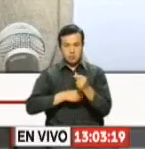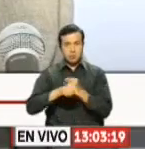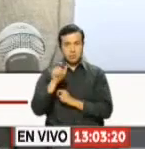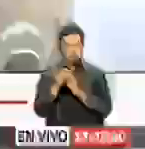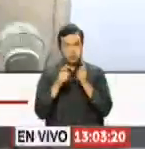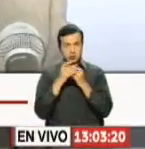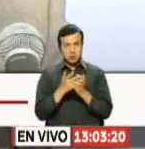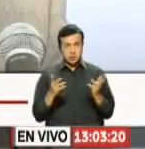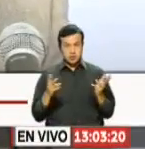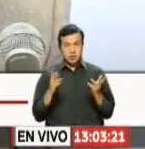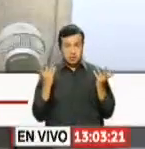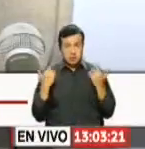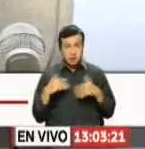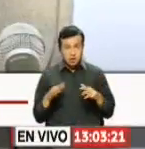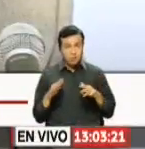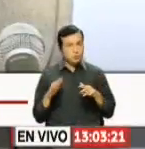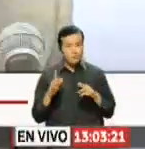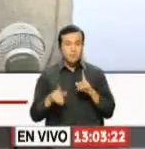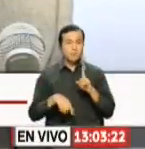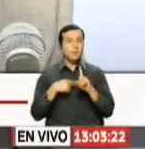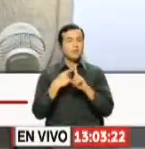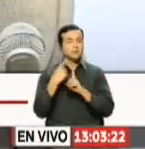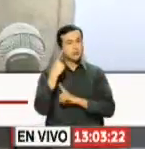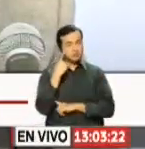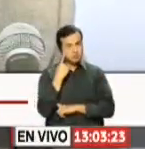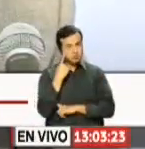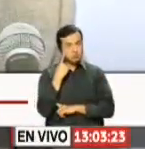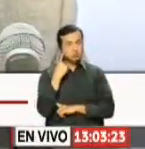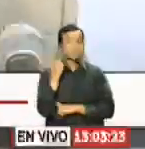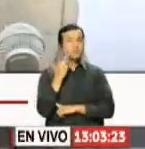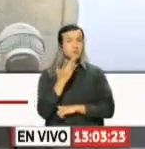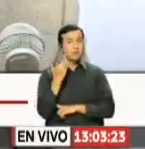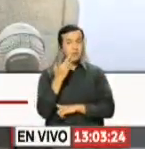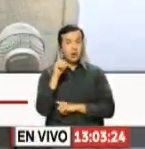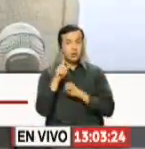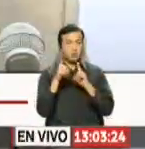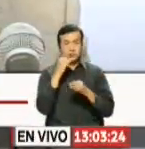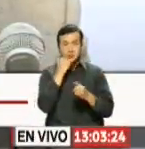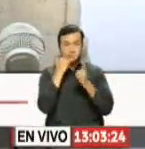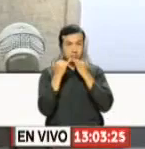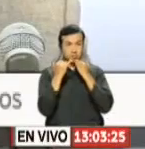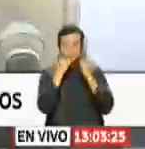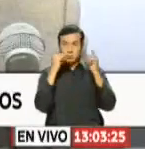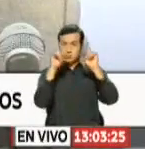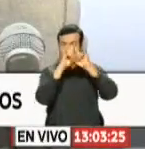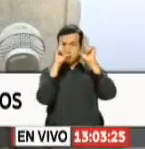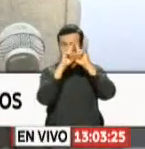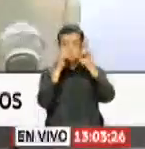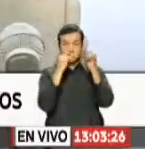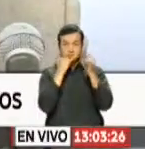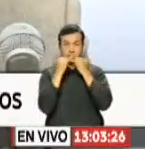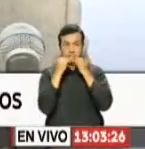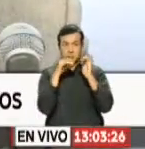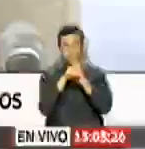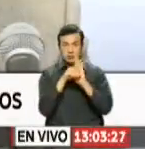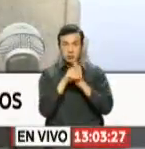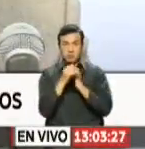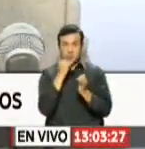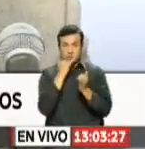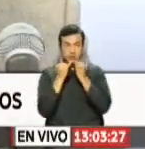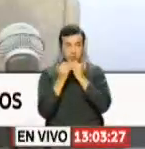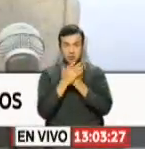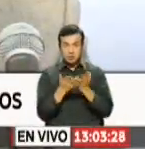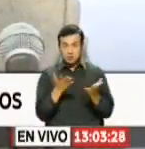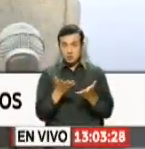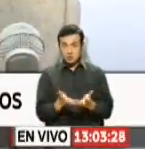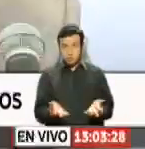ciudadanos. Y no solo eso, sino que adicionalmente las quienes hayan incurrido, las compañías o los bancos que hayan incurrido en